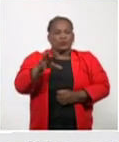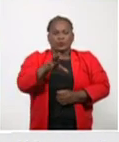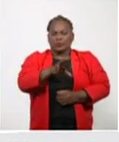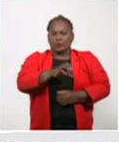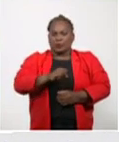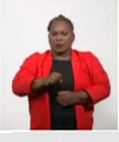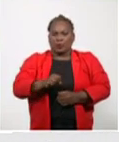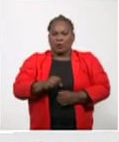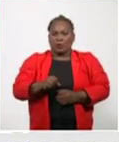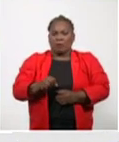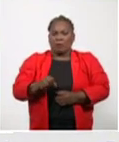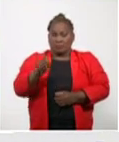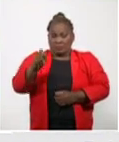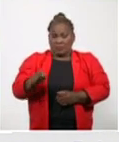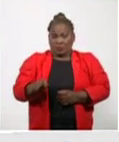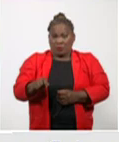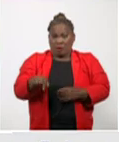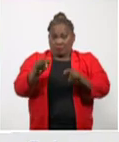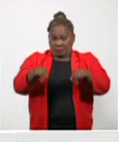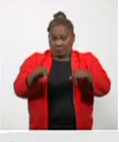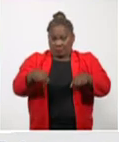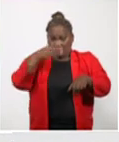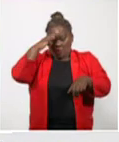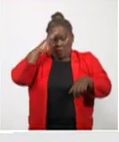autóctonos, excepto,